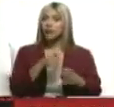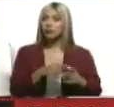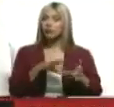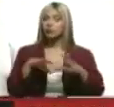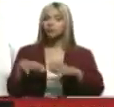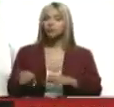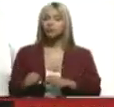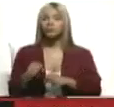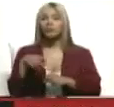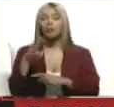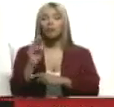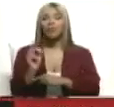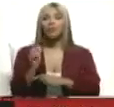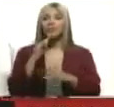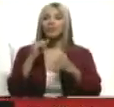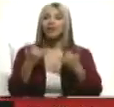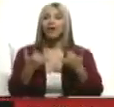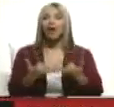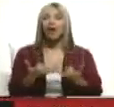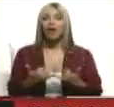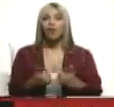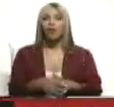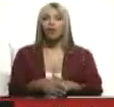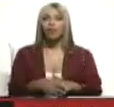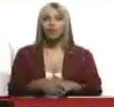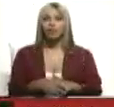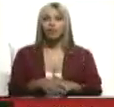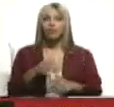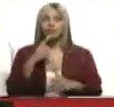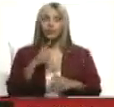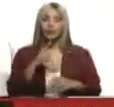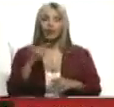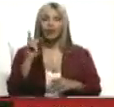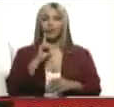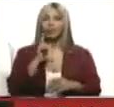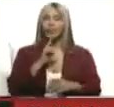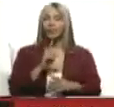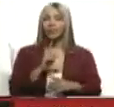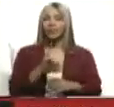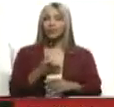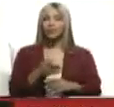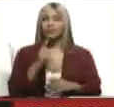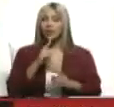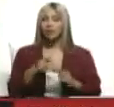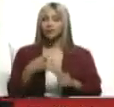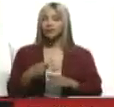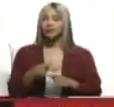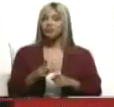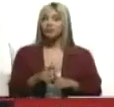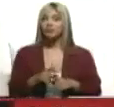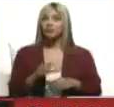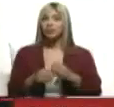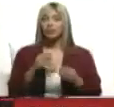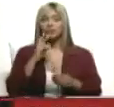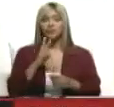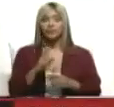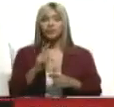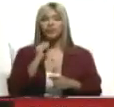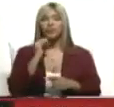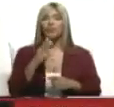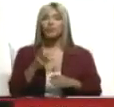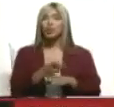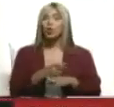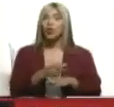de PDVSA y ahora, bajo el fantoche, ya liquidado, pero cuyos efectos lo estamos viendo del famoso